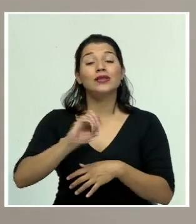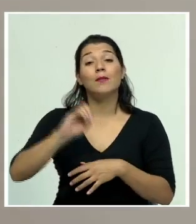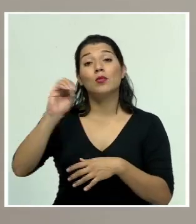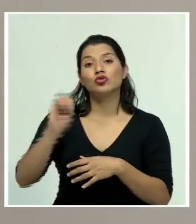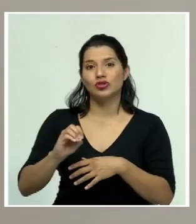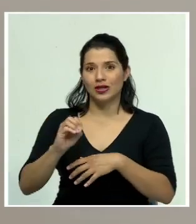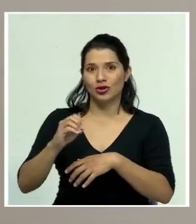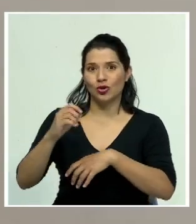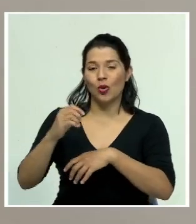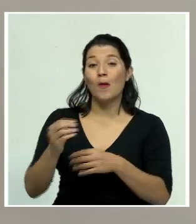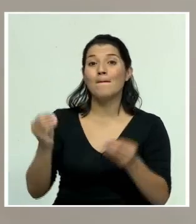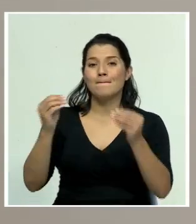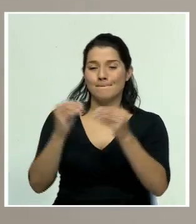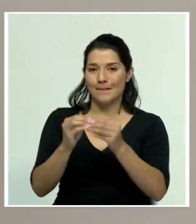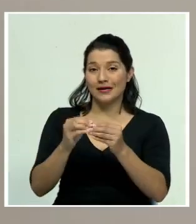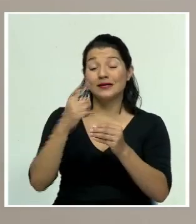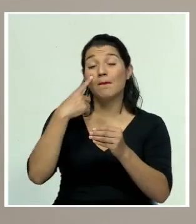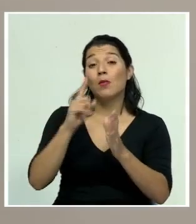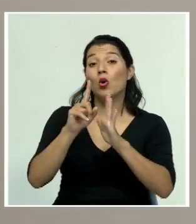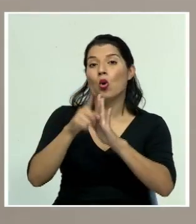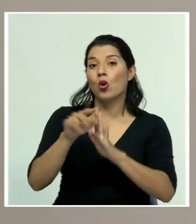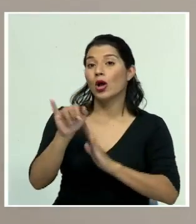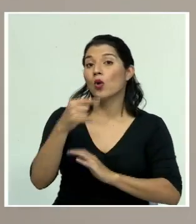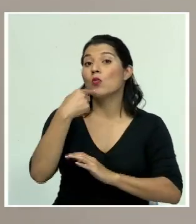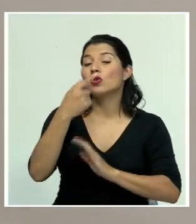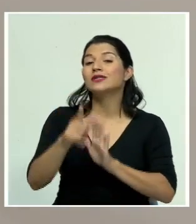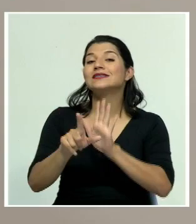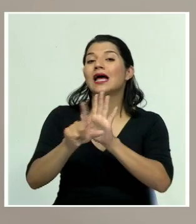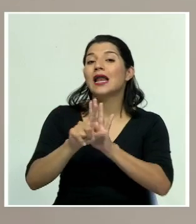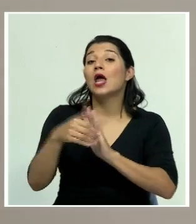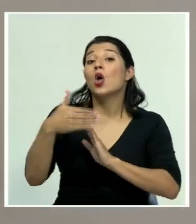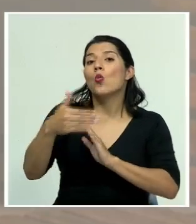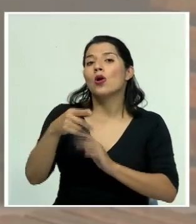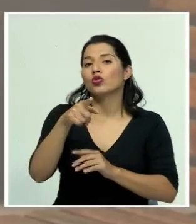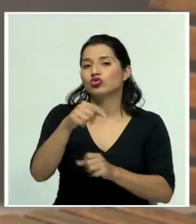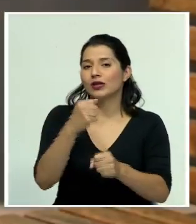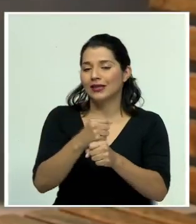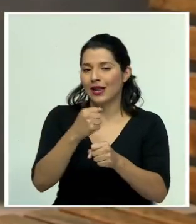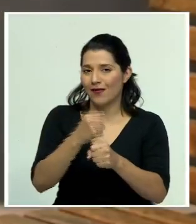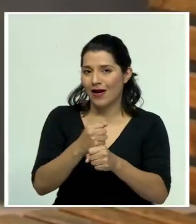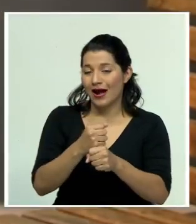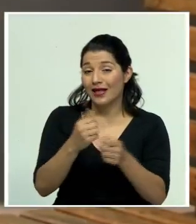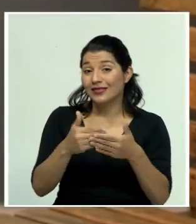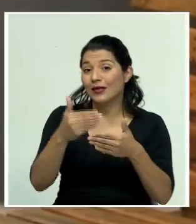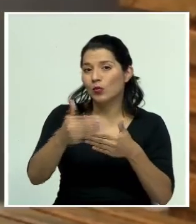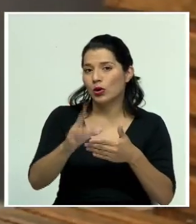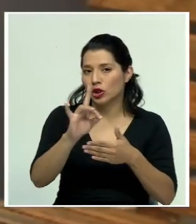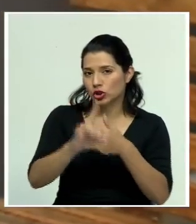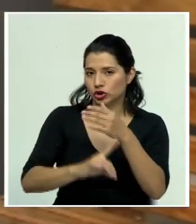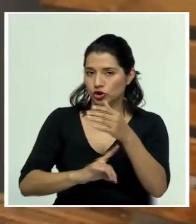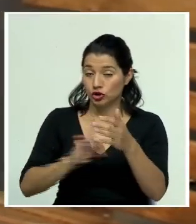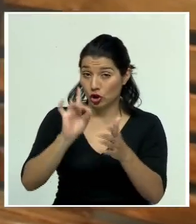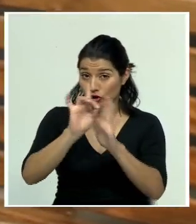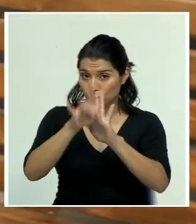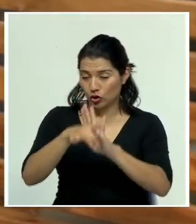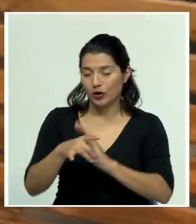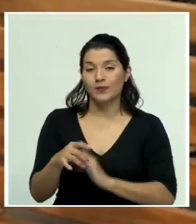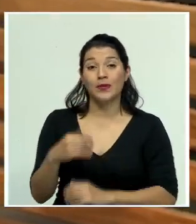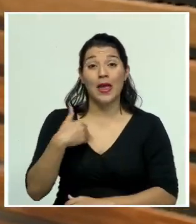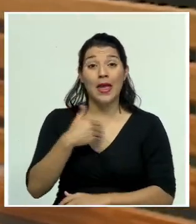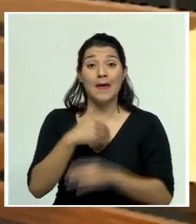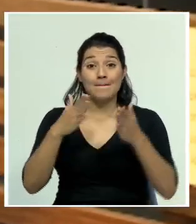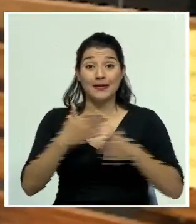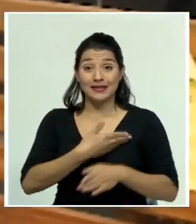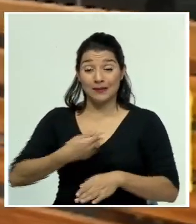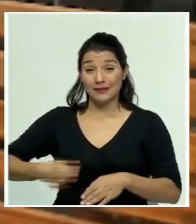por hora que corresponde según nuestra legislación cuando usted trabaja más allá de la jornada ordinaria. La ministra de la Presidencia, Natalia Díaz, espera